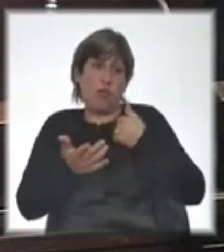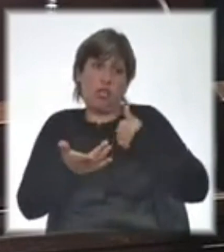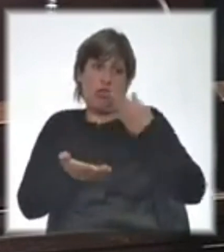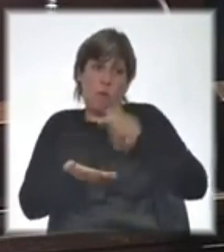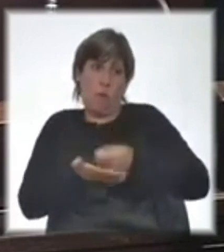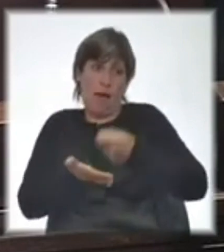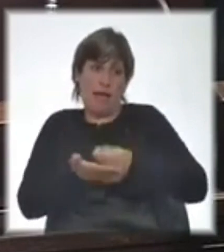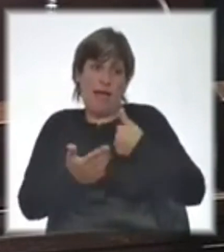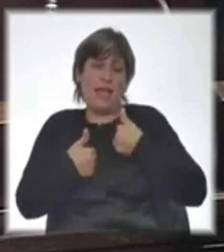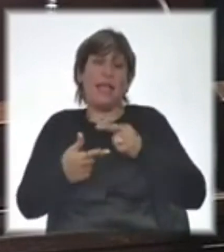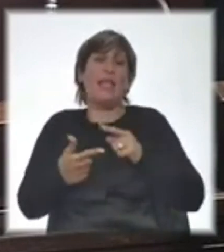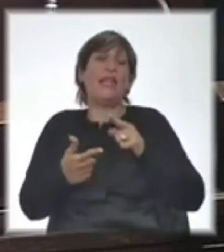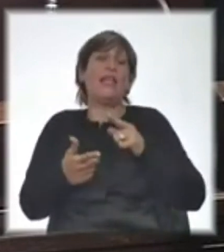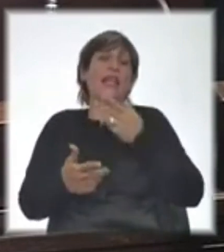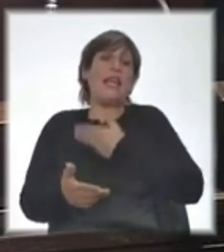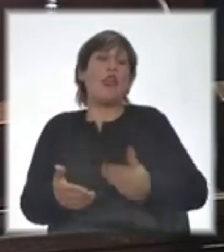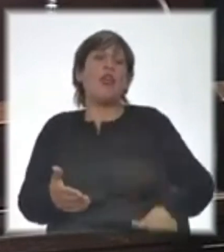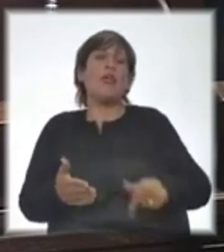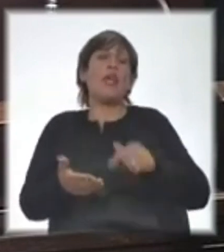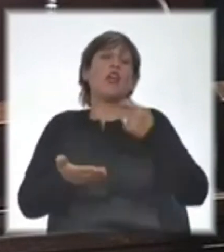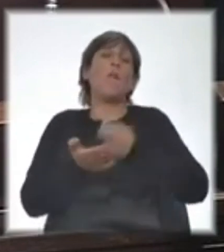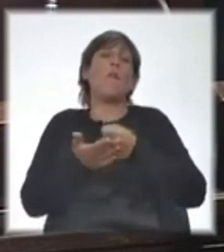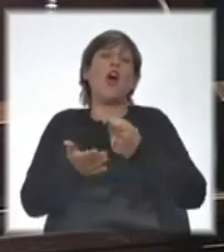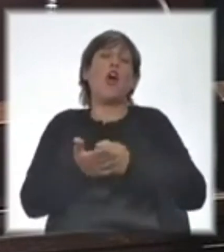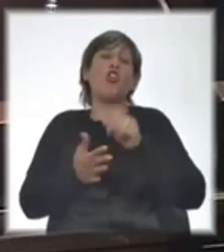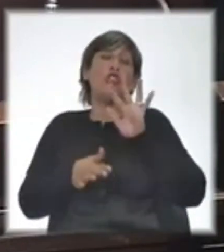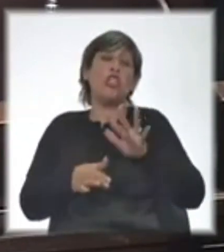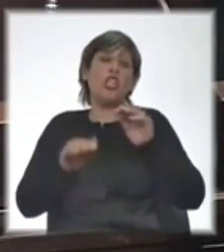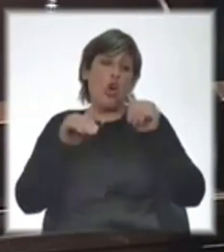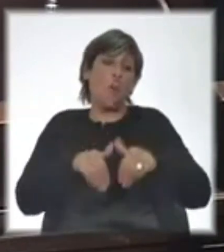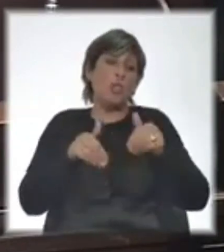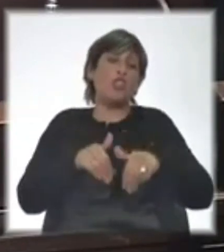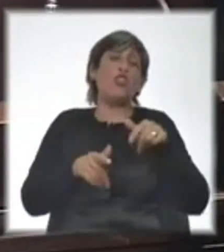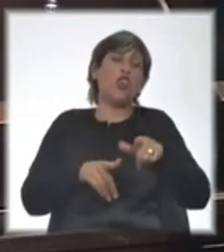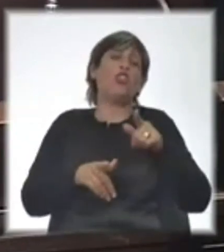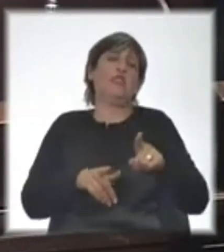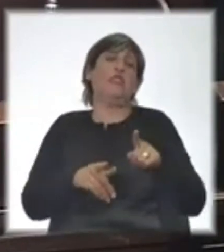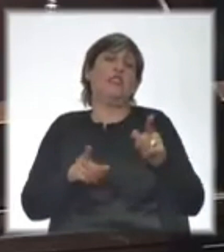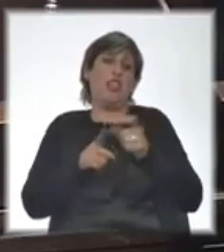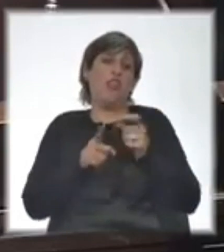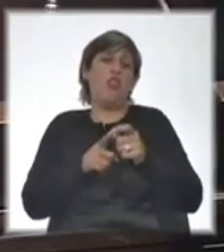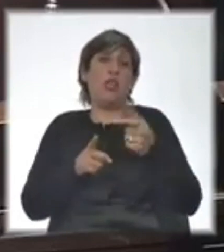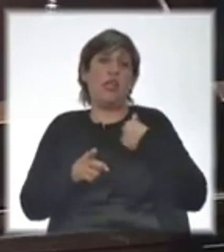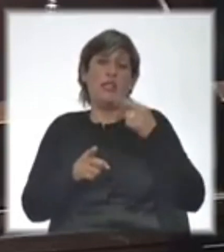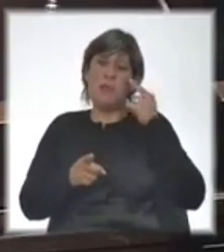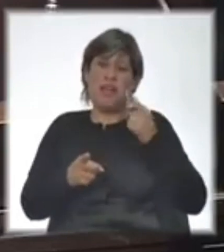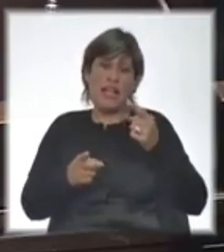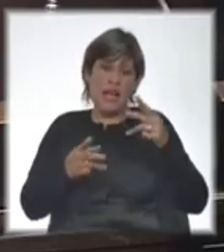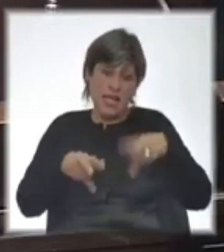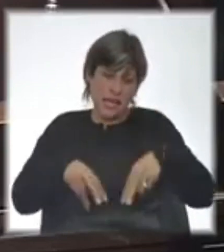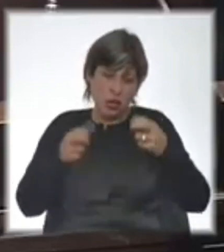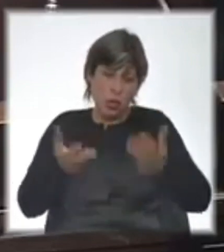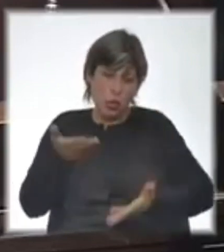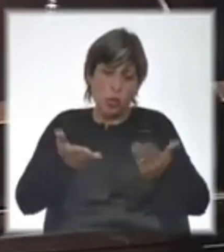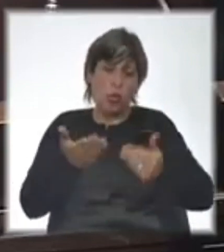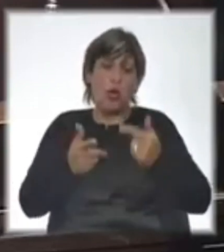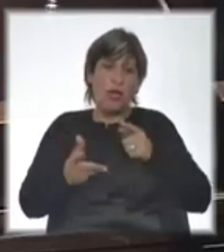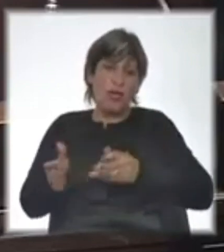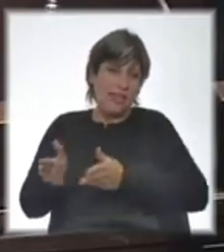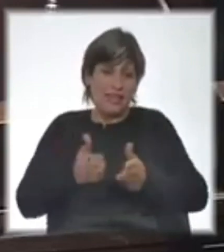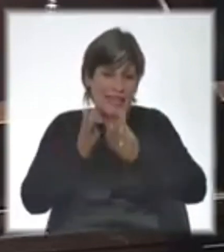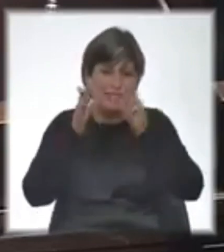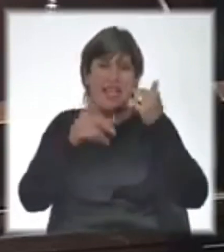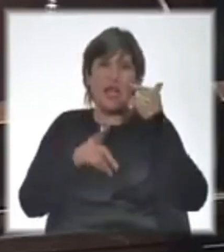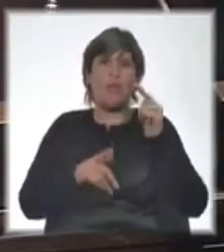el gobierno pagó $5 millones a UPM por el estudio del trazado del tren, sin revisarlo,